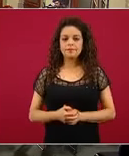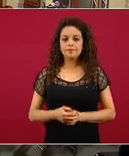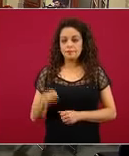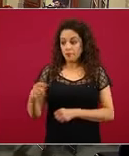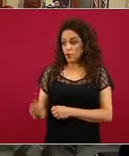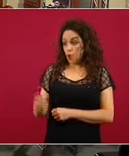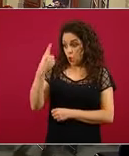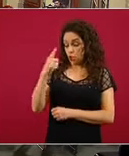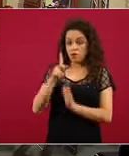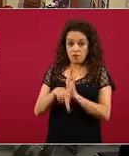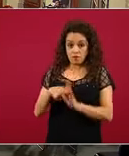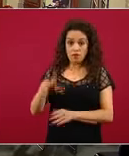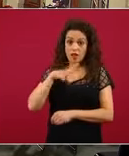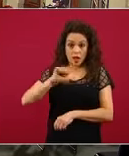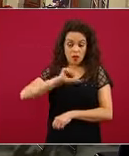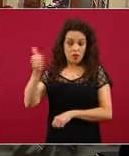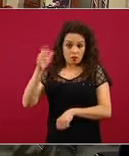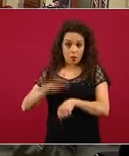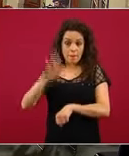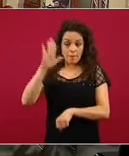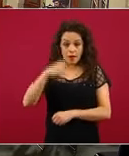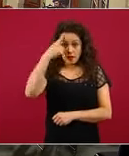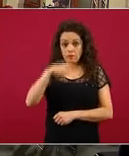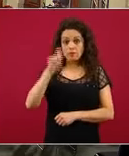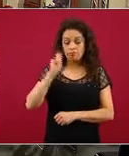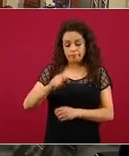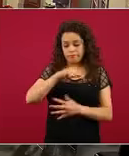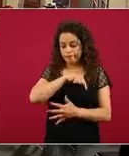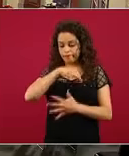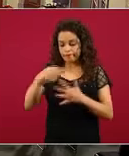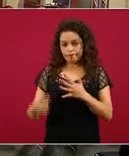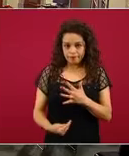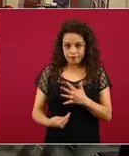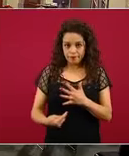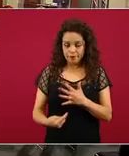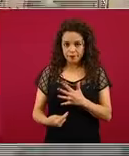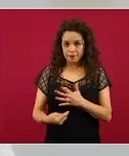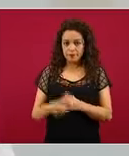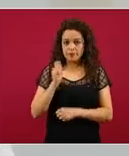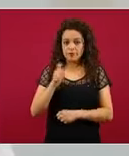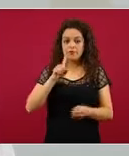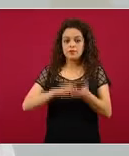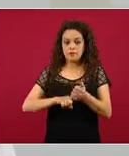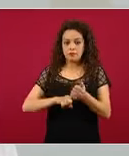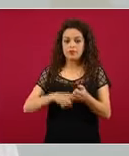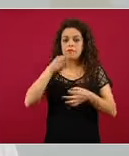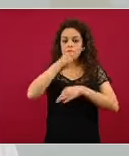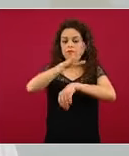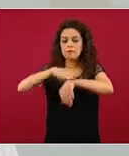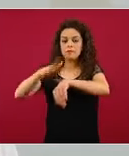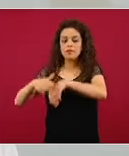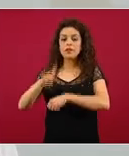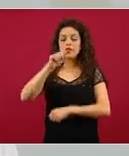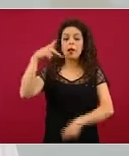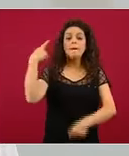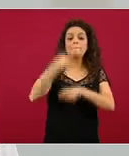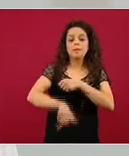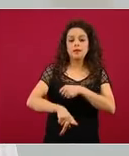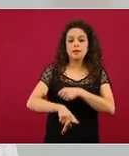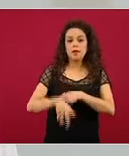múltiples videos y elementos de comunicación y particularmente de comunicación de riesgos hacia